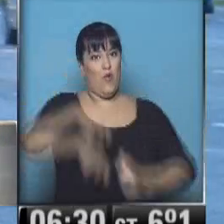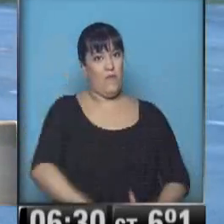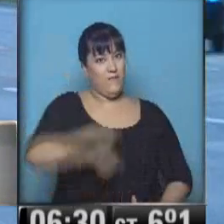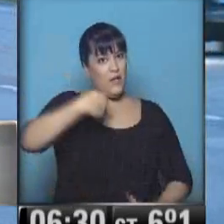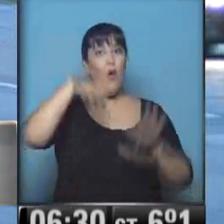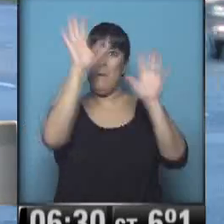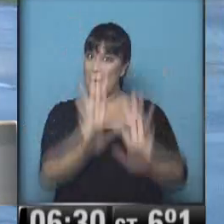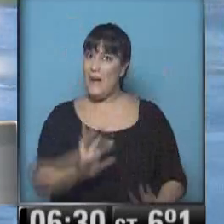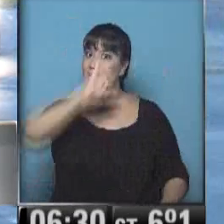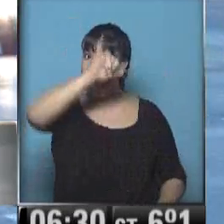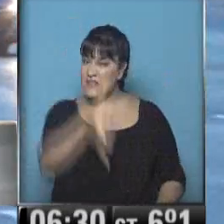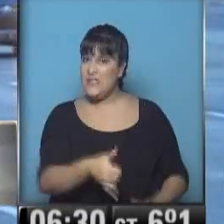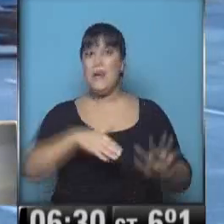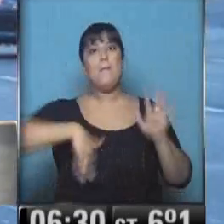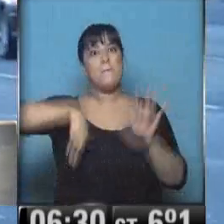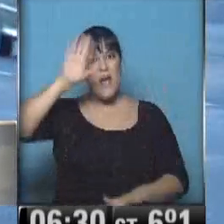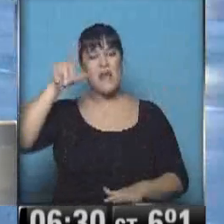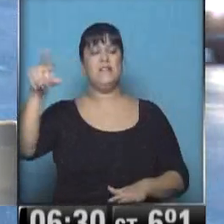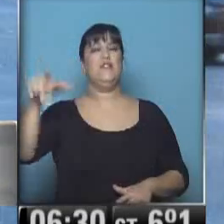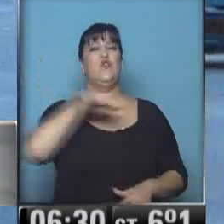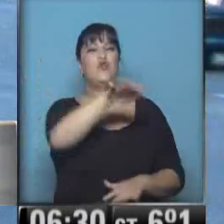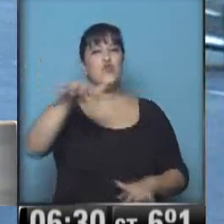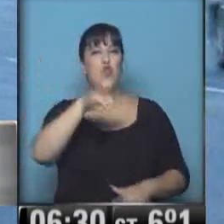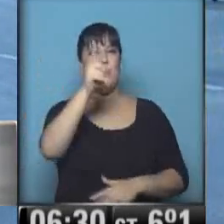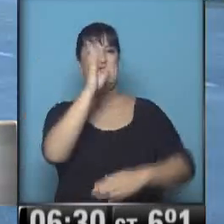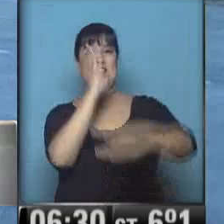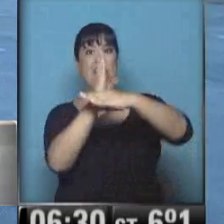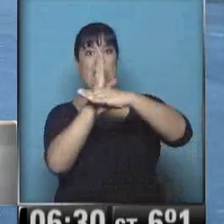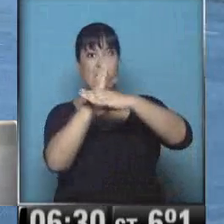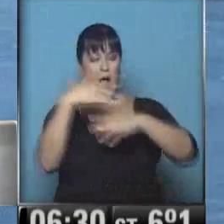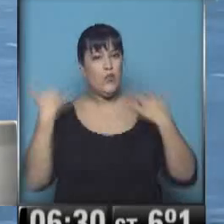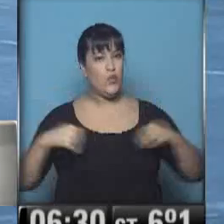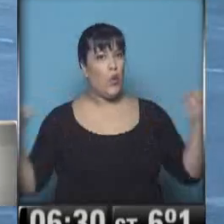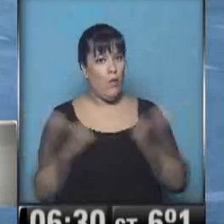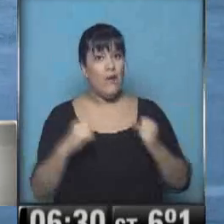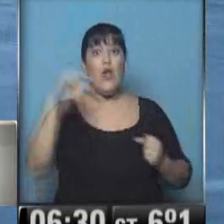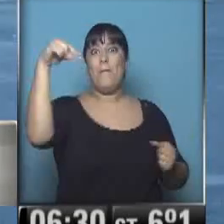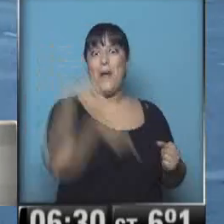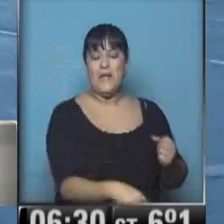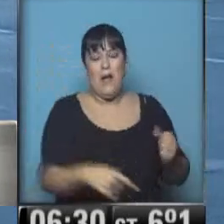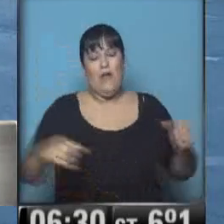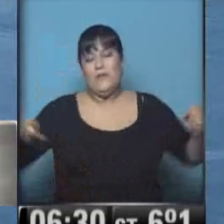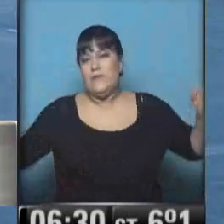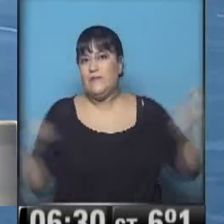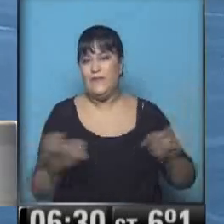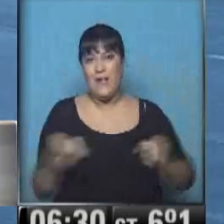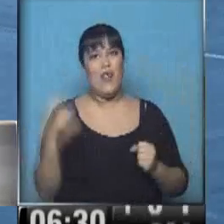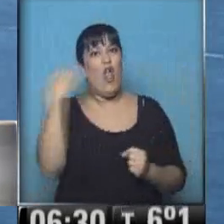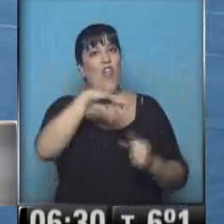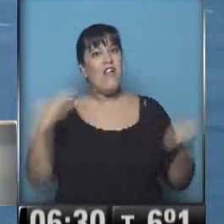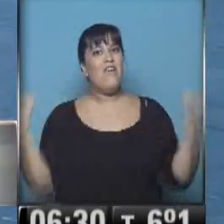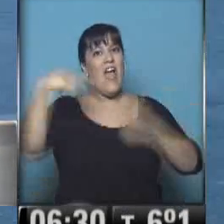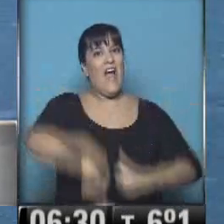mañana, especialmente en todita la zona central del país. Bueno, en la Patagonia ni hablar. Bien